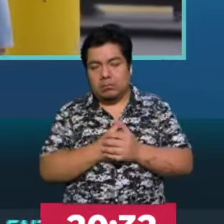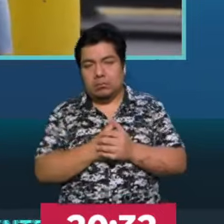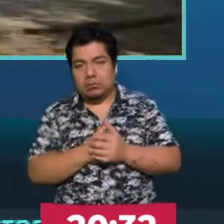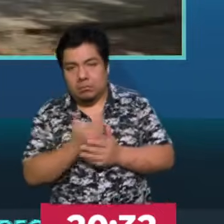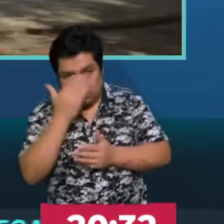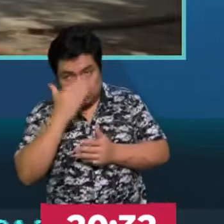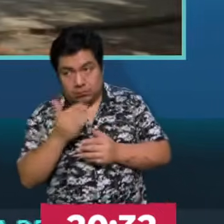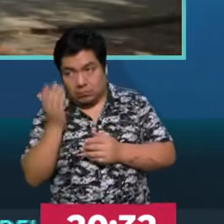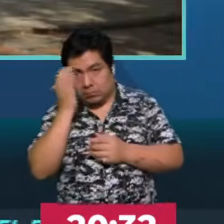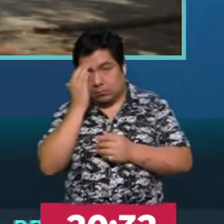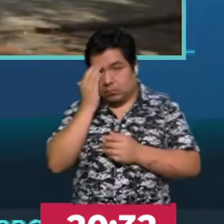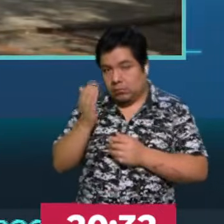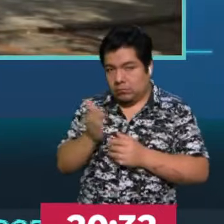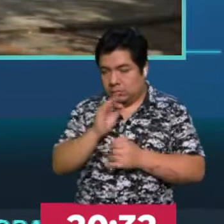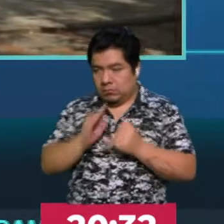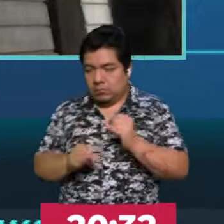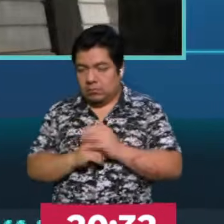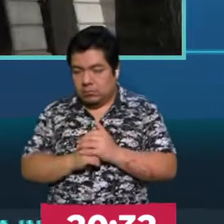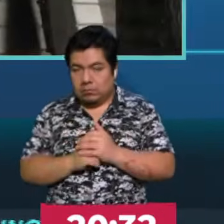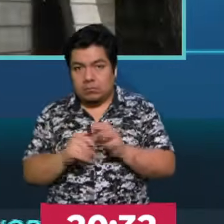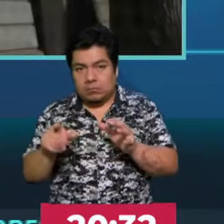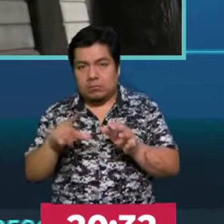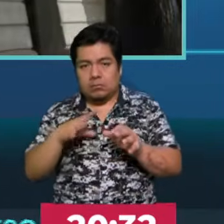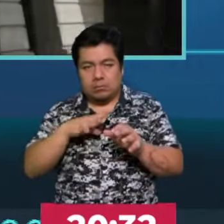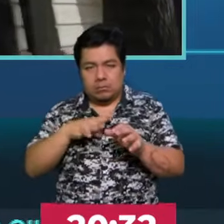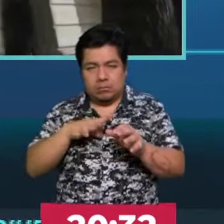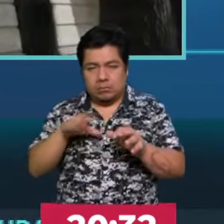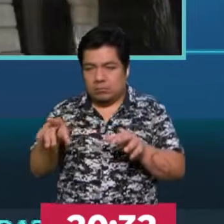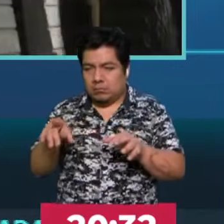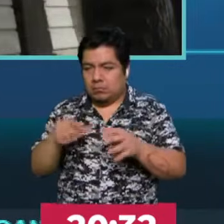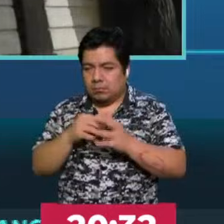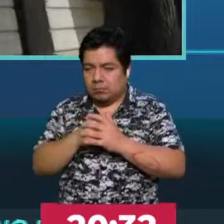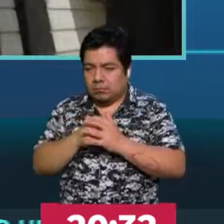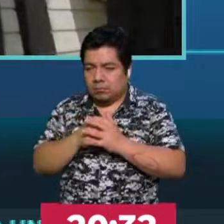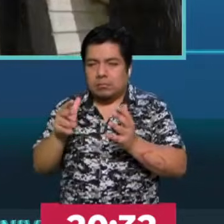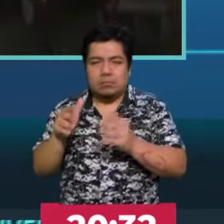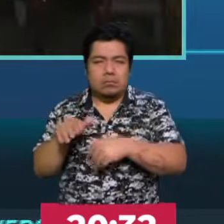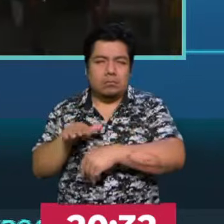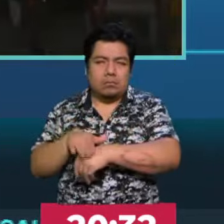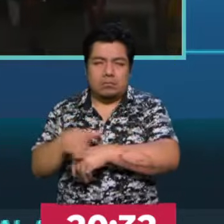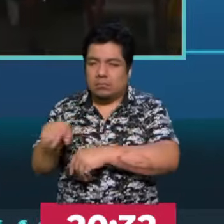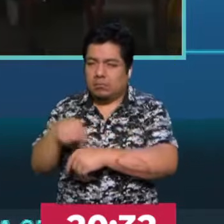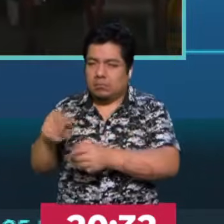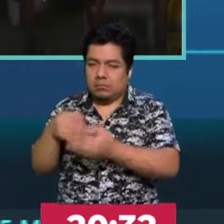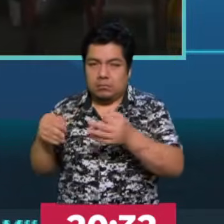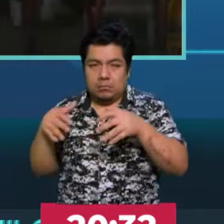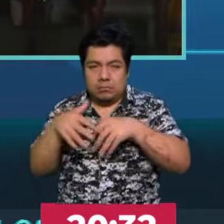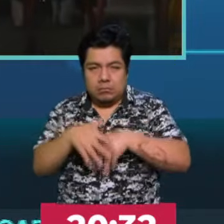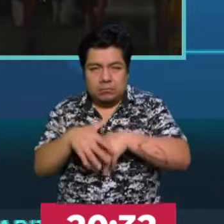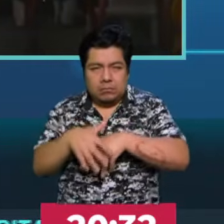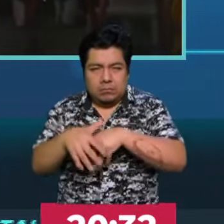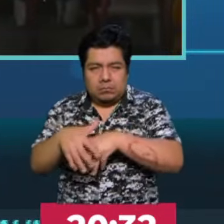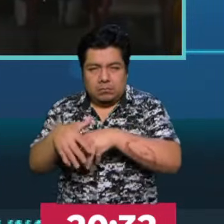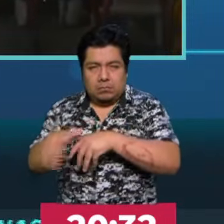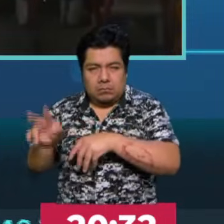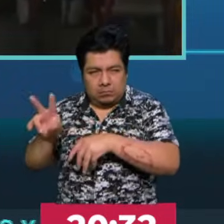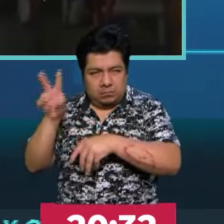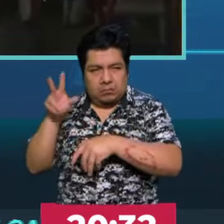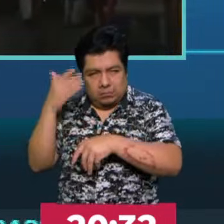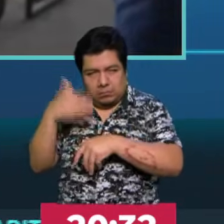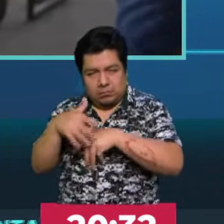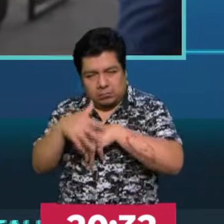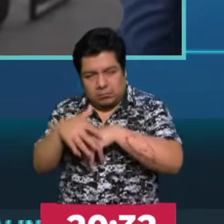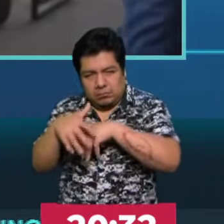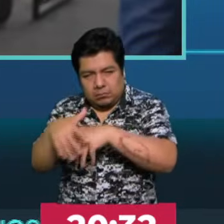como ustedes saben, y con esto cierro, hubo un llamado a la acción, una movilización, una marcha, que